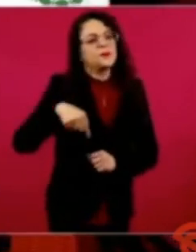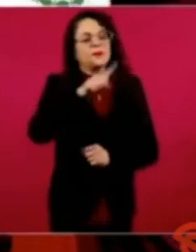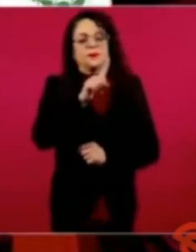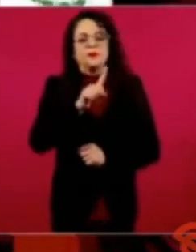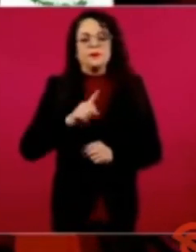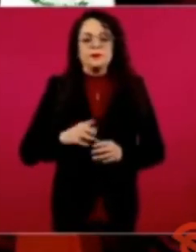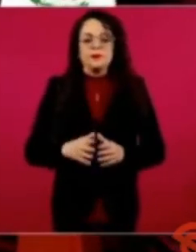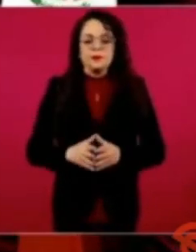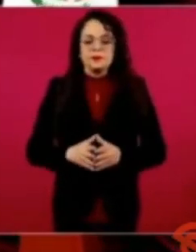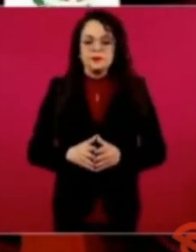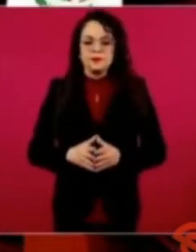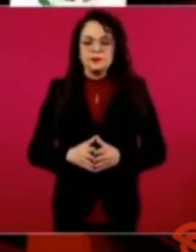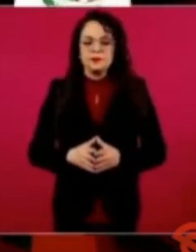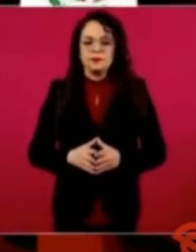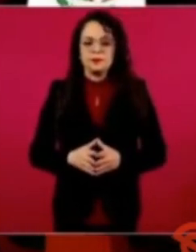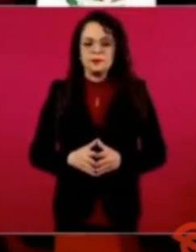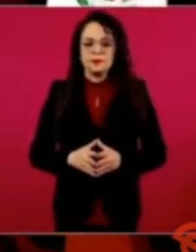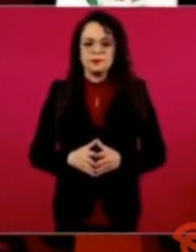Claro.